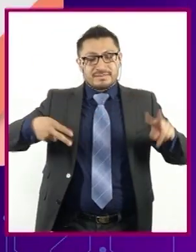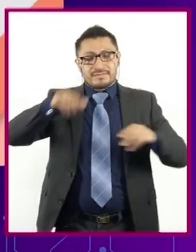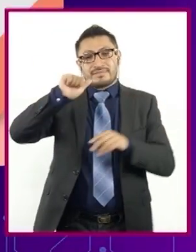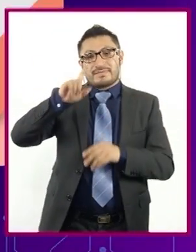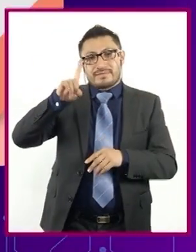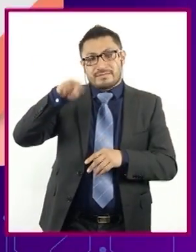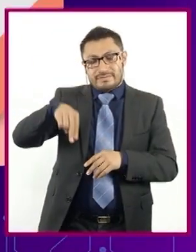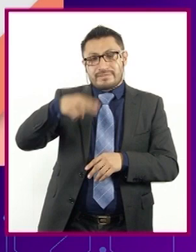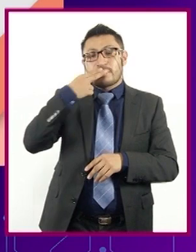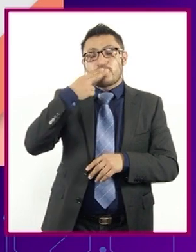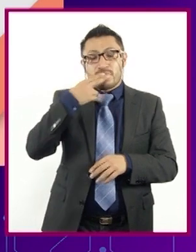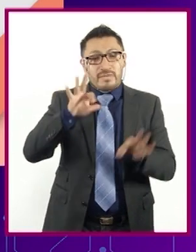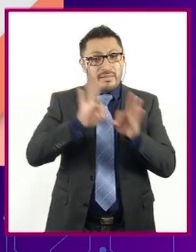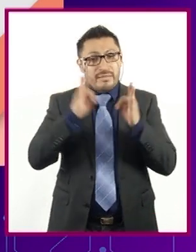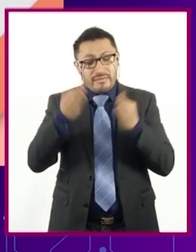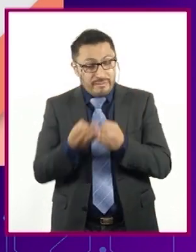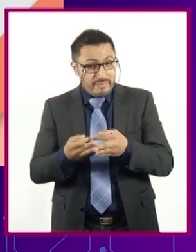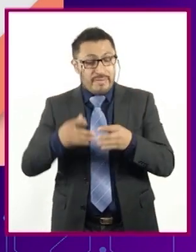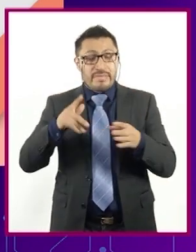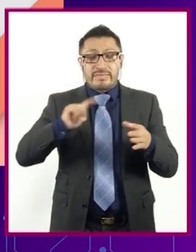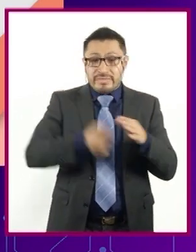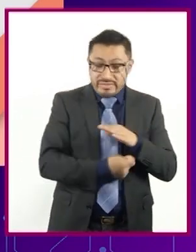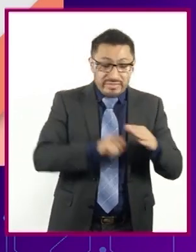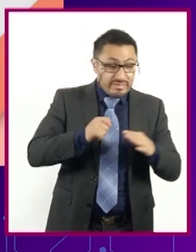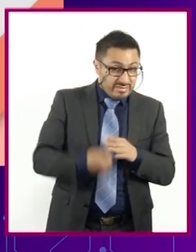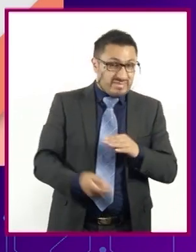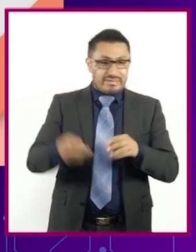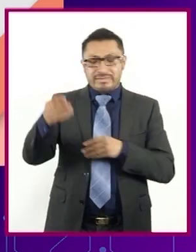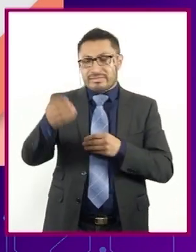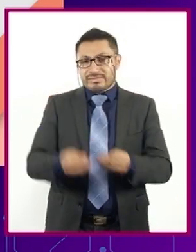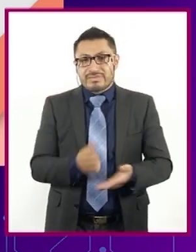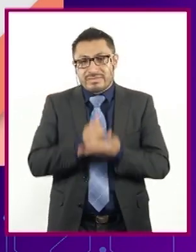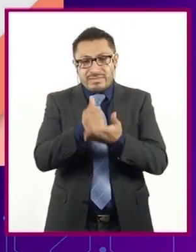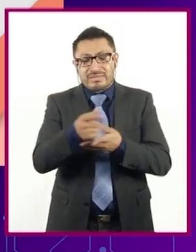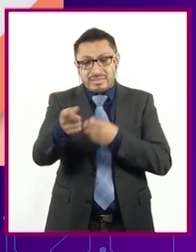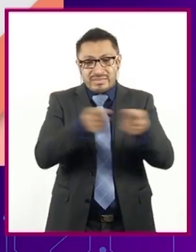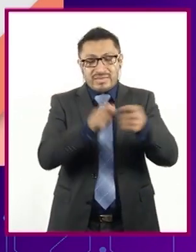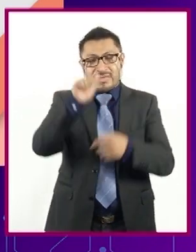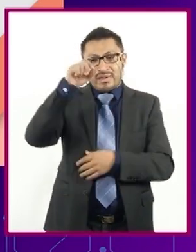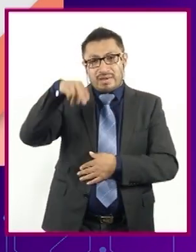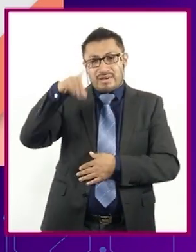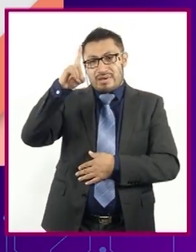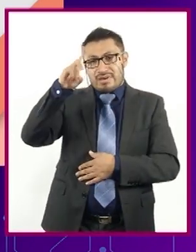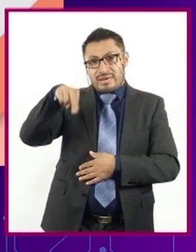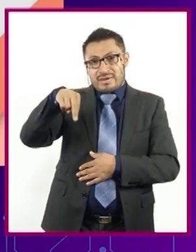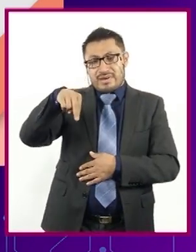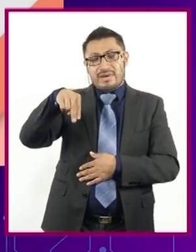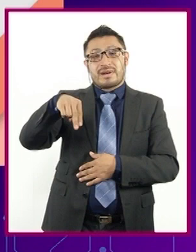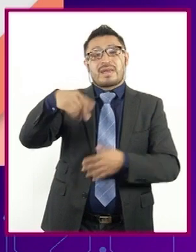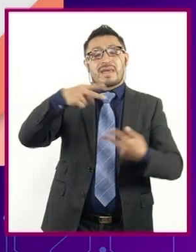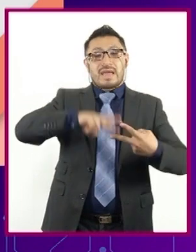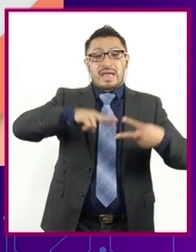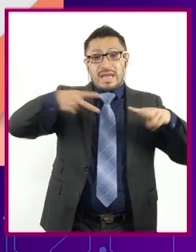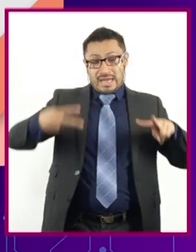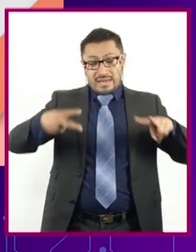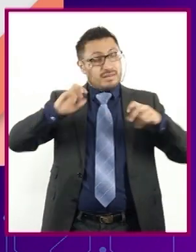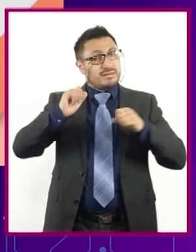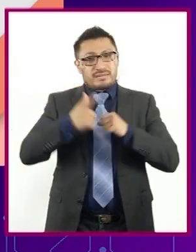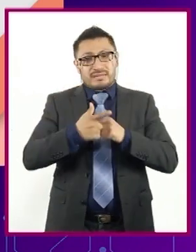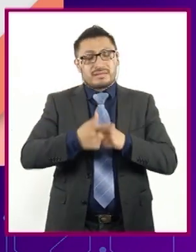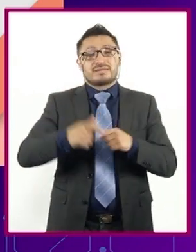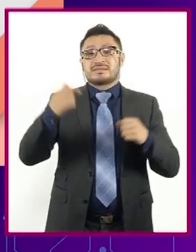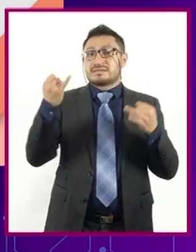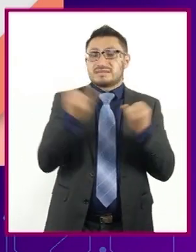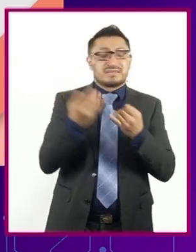en el uso de técnicas y procedimientos que permiten manipular el ADN, genes o cromosomas. Al igual que